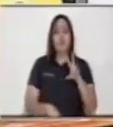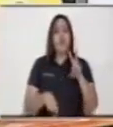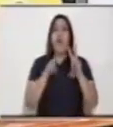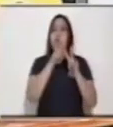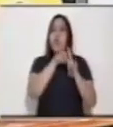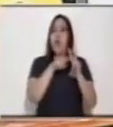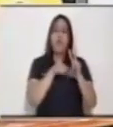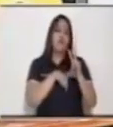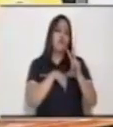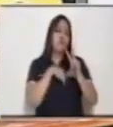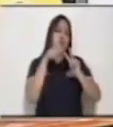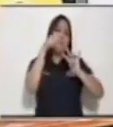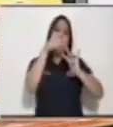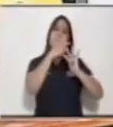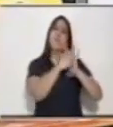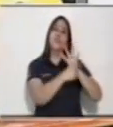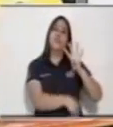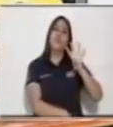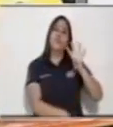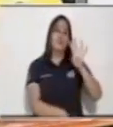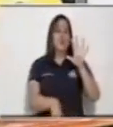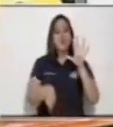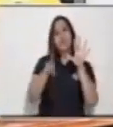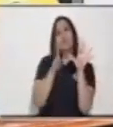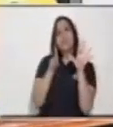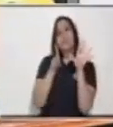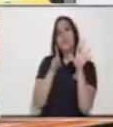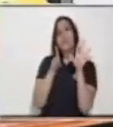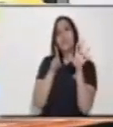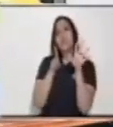2 más 2 más 2.